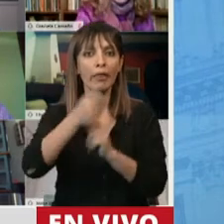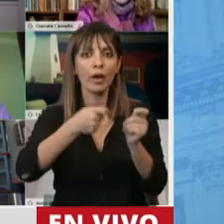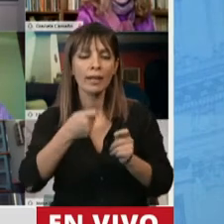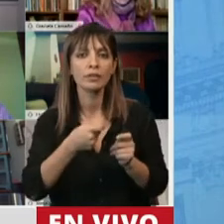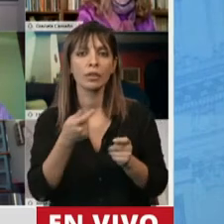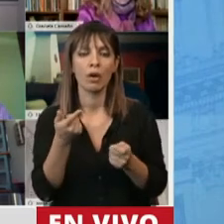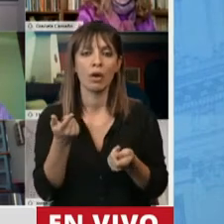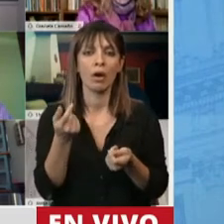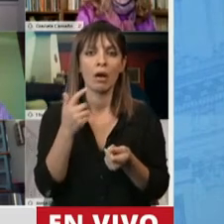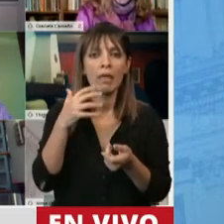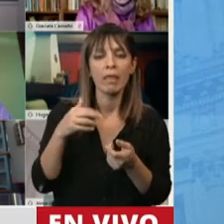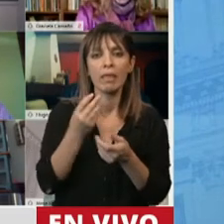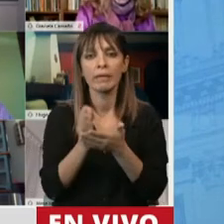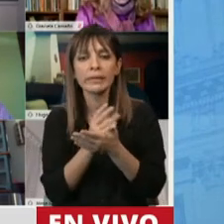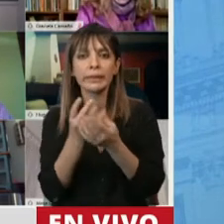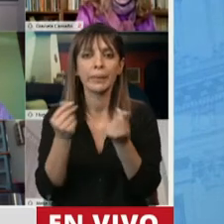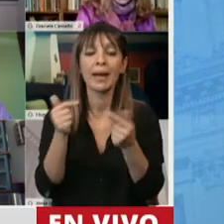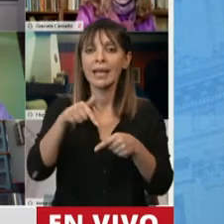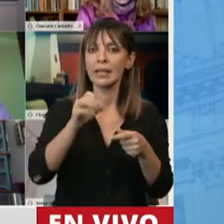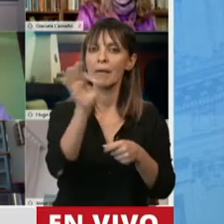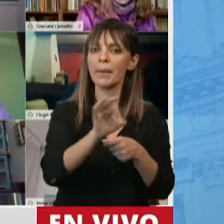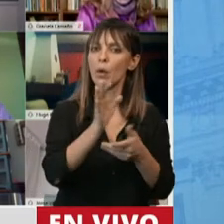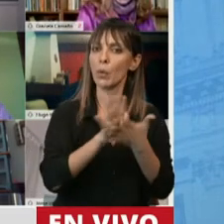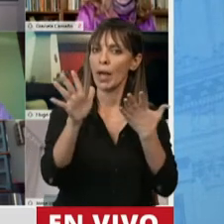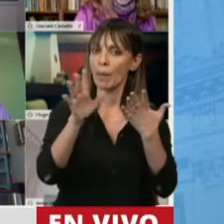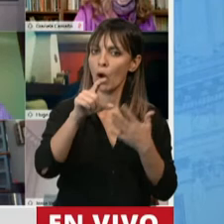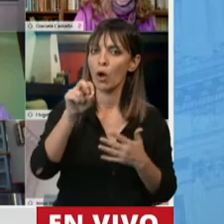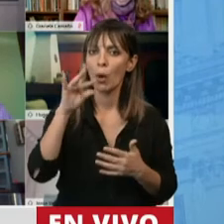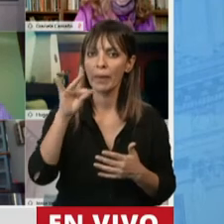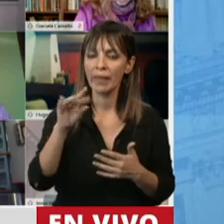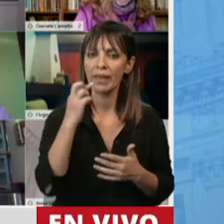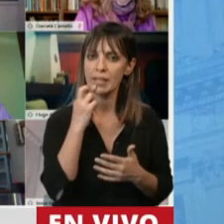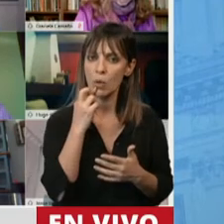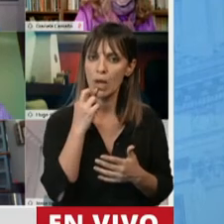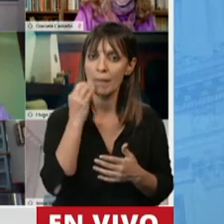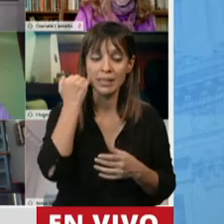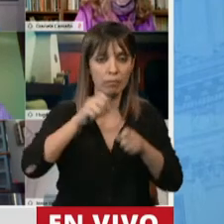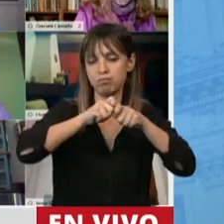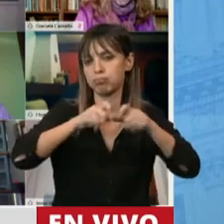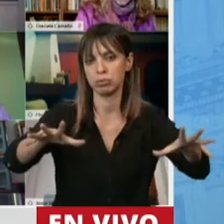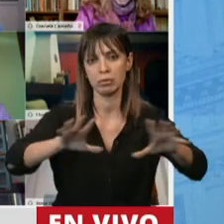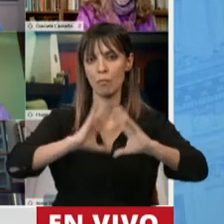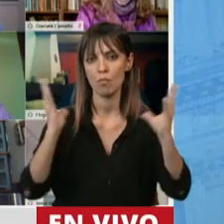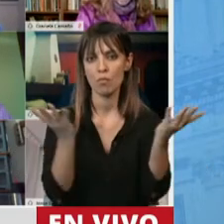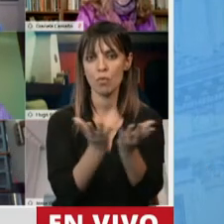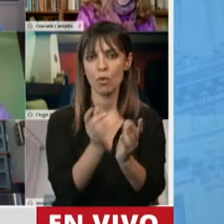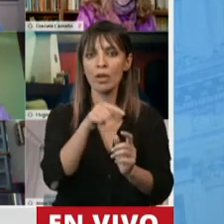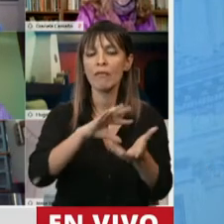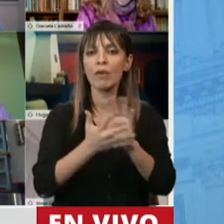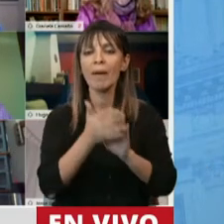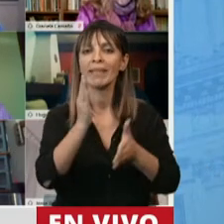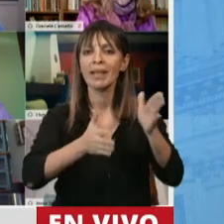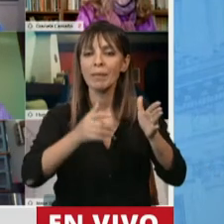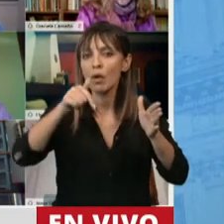personas recuperadas. En este nuevo coronavirus, el COVID-19, convertido ya en pandemia, este tratamiento ha sido y